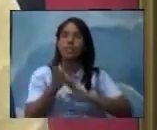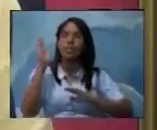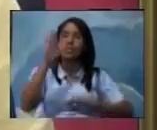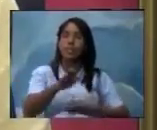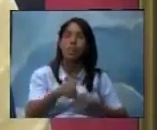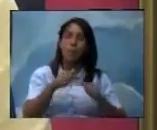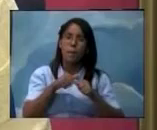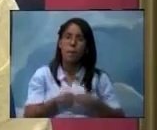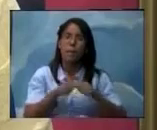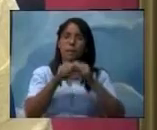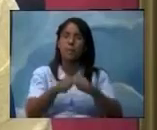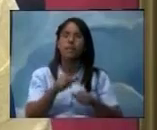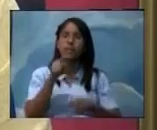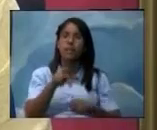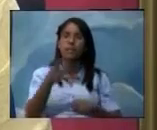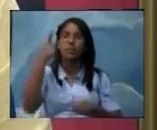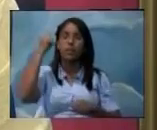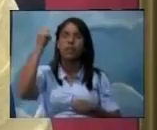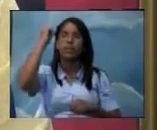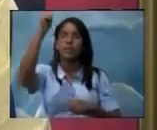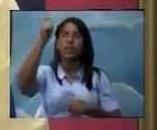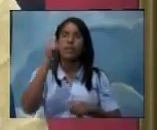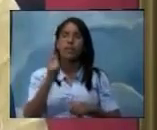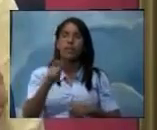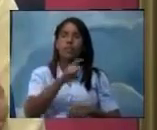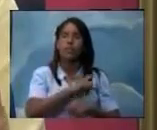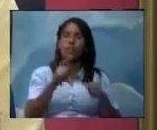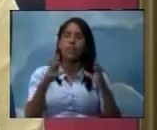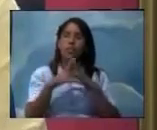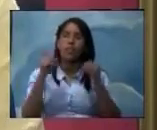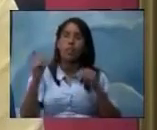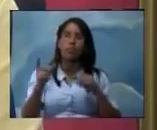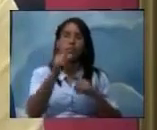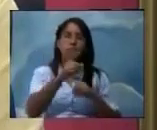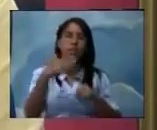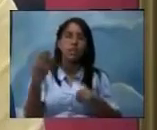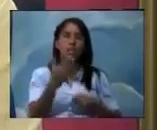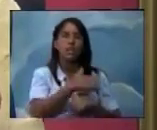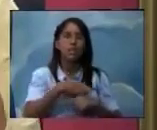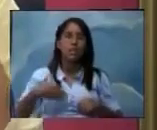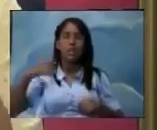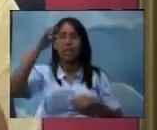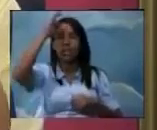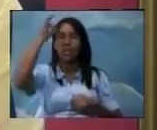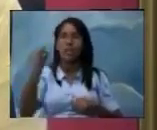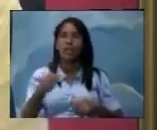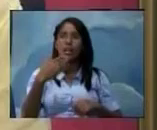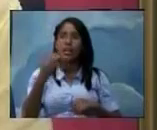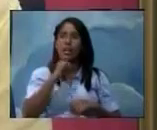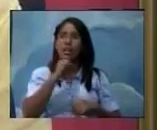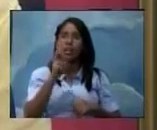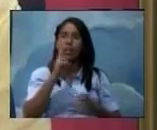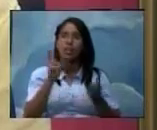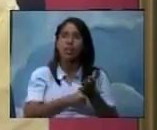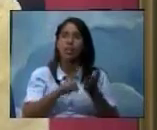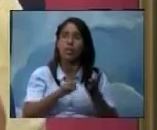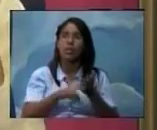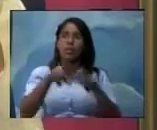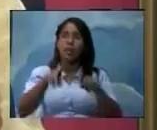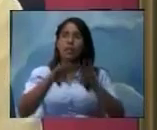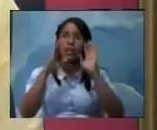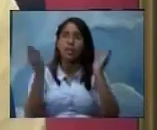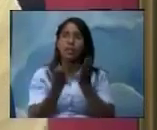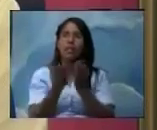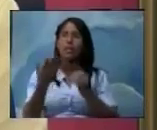y está permanente allí para testimonio de toda persona que quiere creer qué es lo verdadero en esta